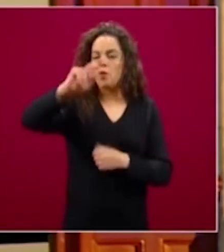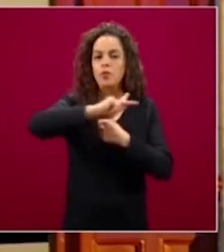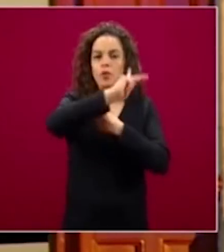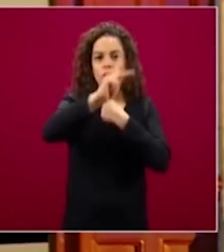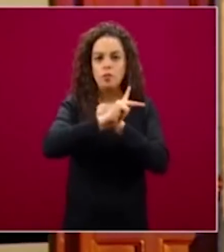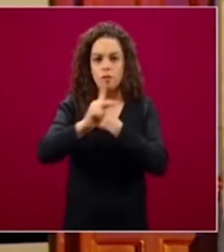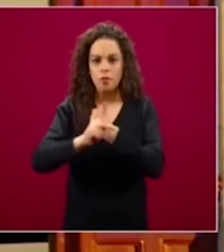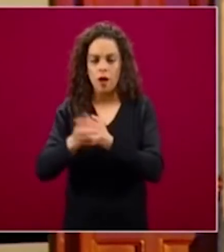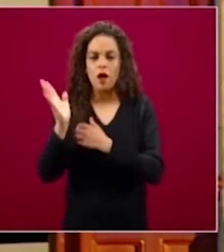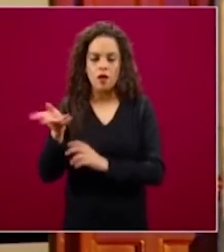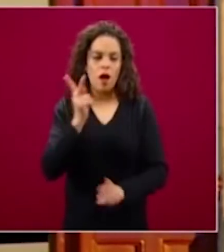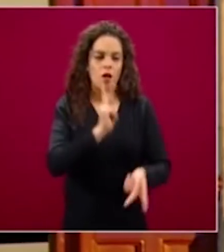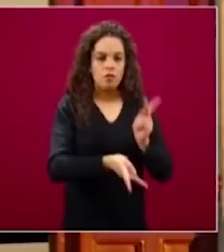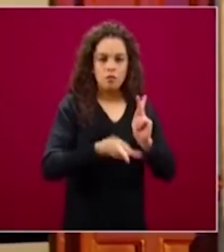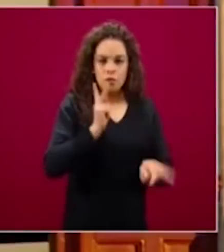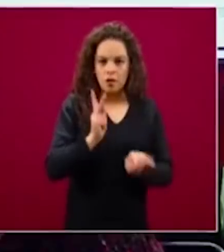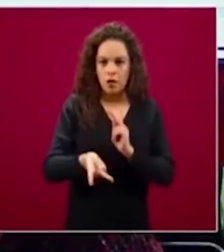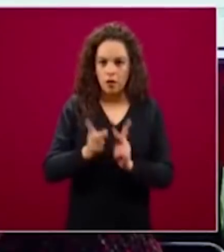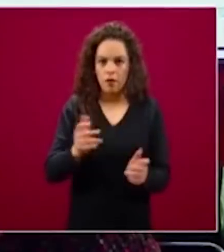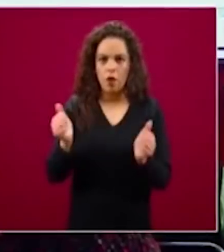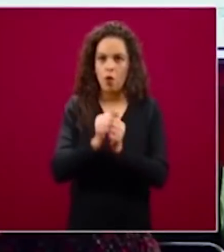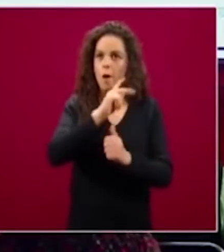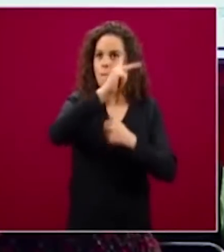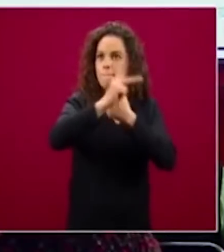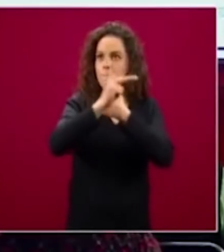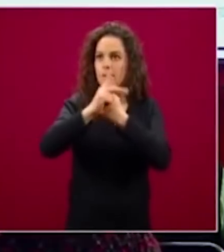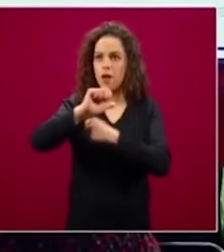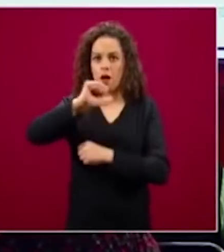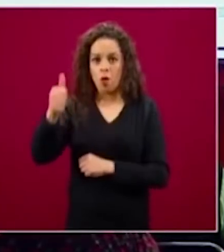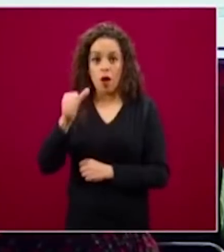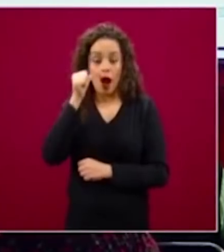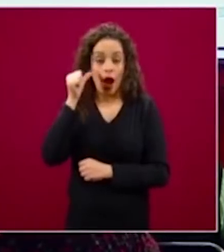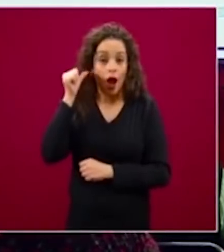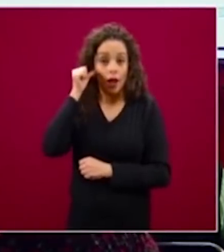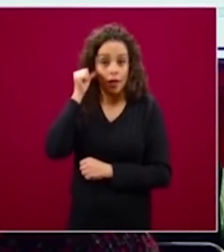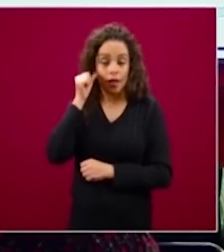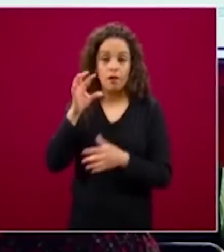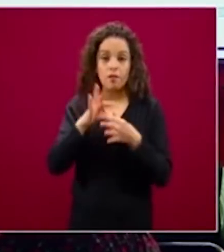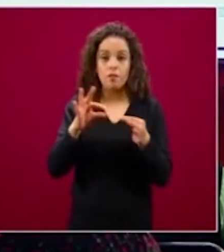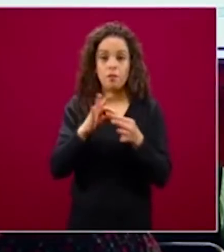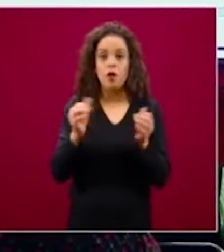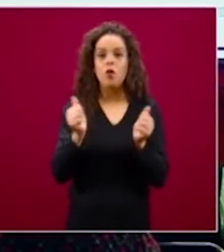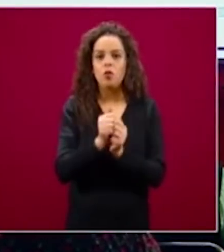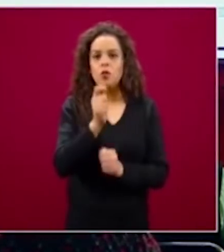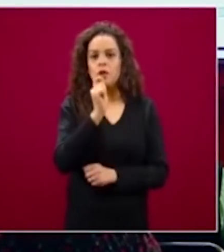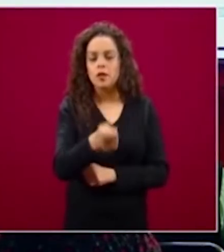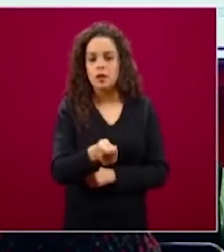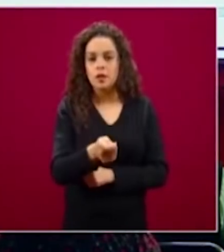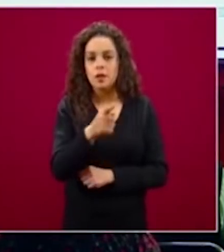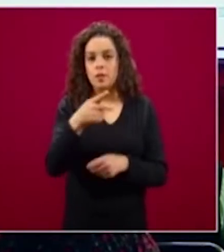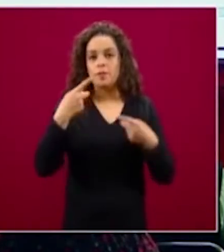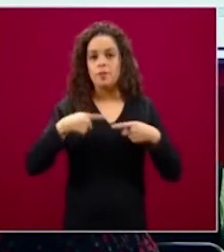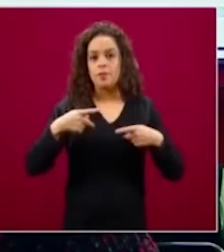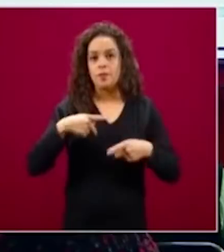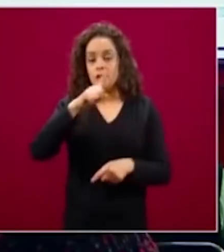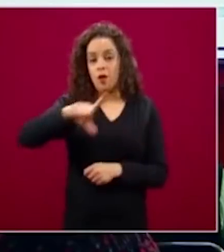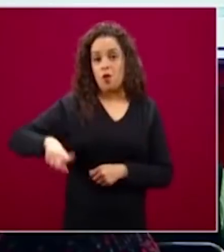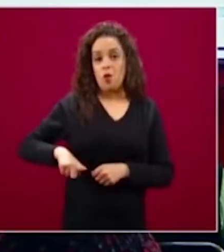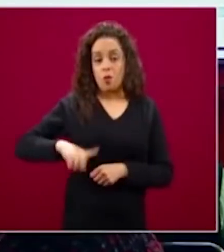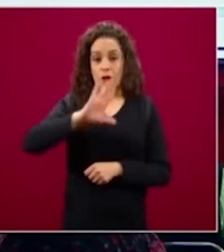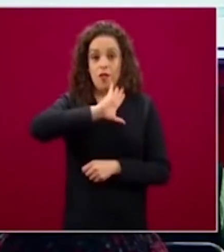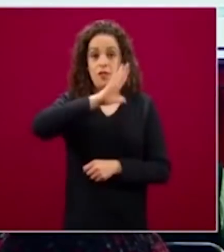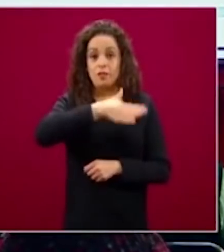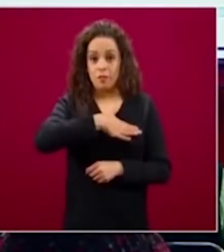conversado recientemente con algunos países. Concretamente, ayer tuvimos una conversación con funcionarios del gobierno español